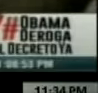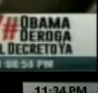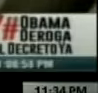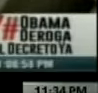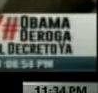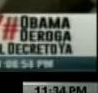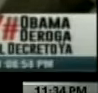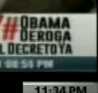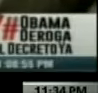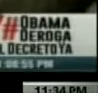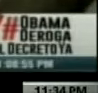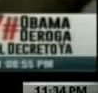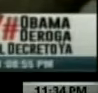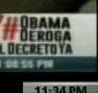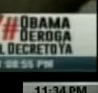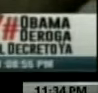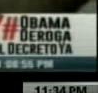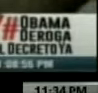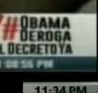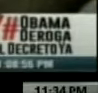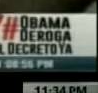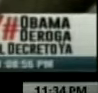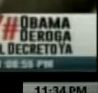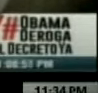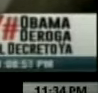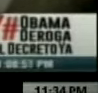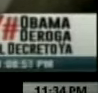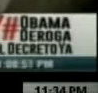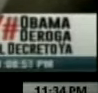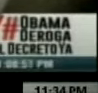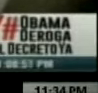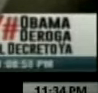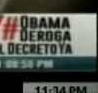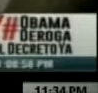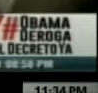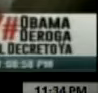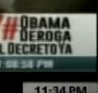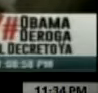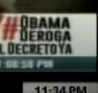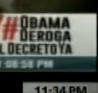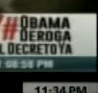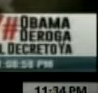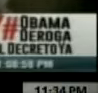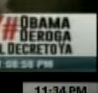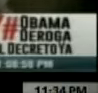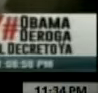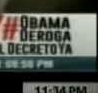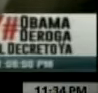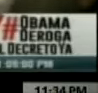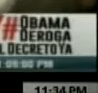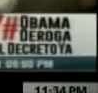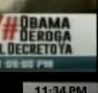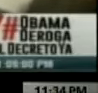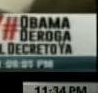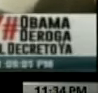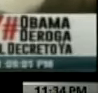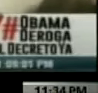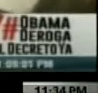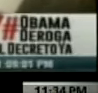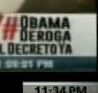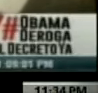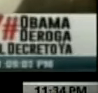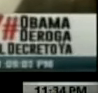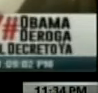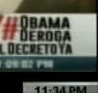No, nuestra lucha no es igual. Pero es por todo. Tu esposo llamó a la violencia y gracias a eso el mío está muerto. Tú vas y lo